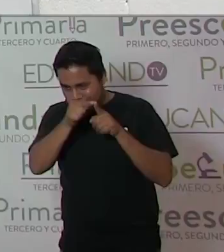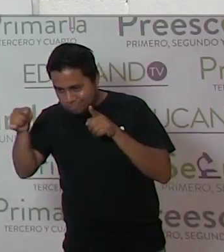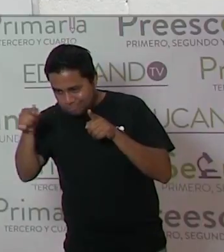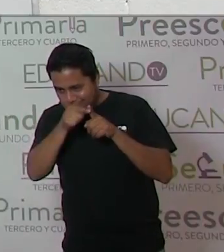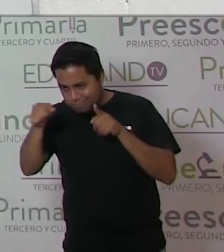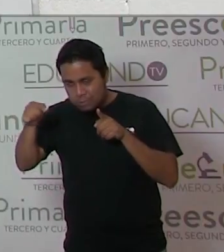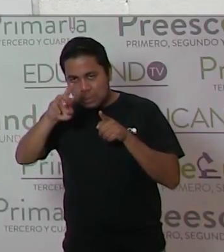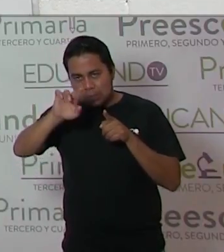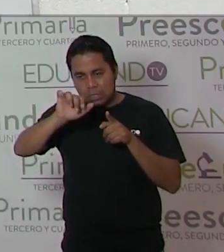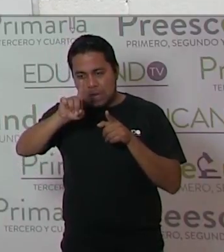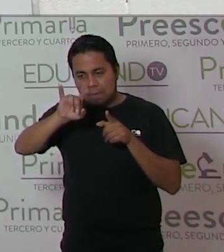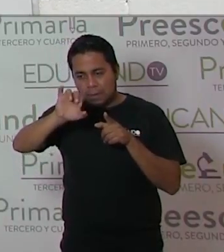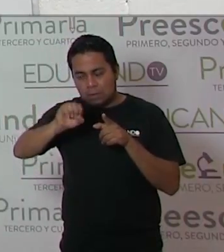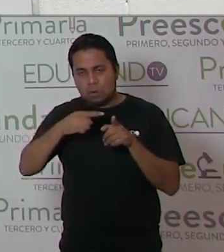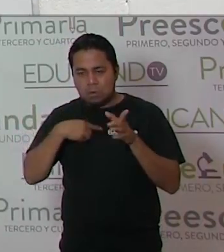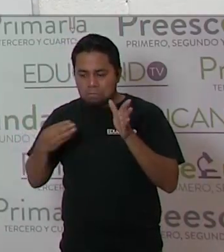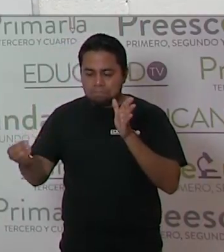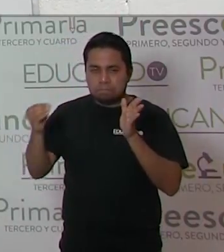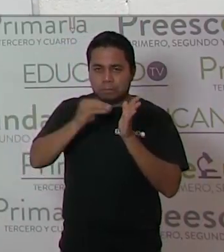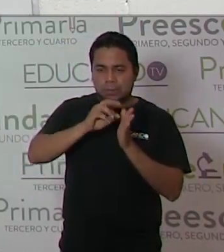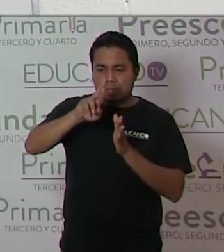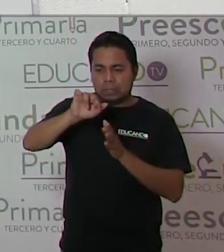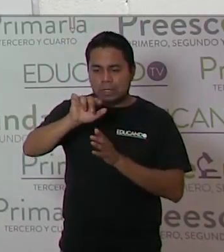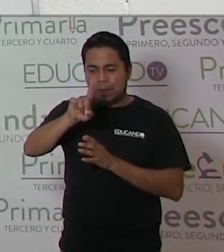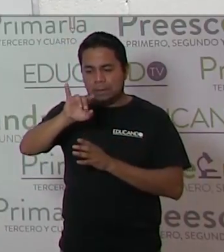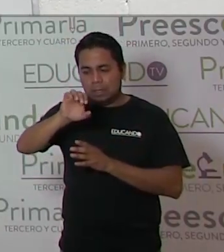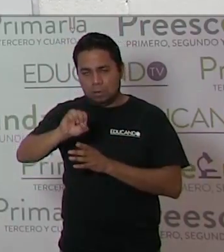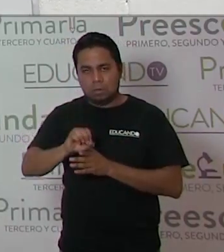a colocar el radio.